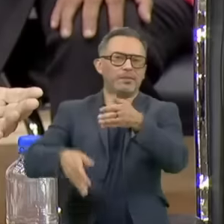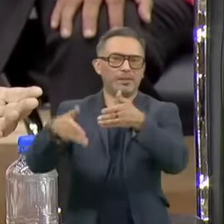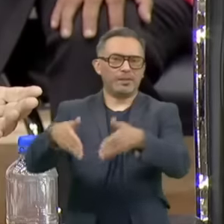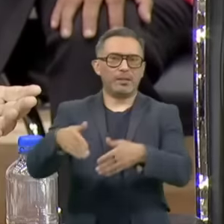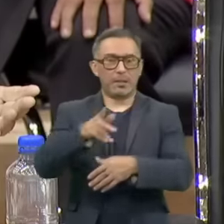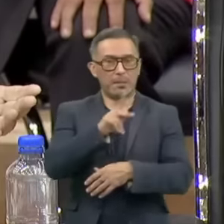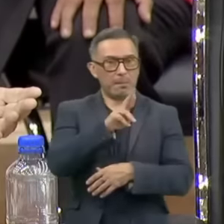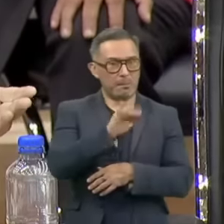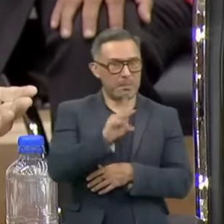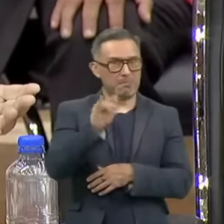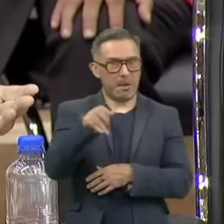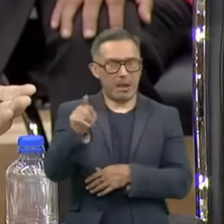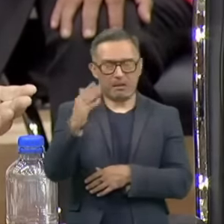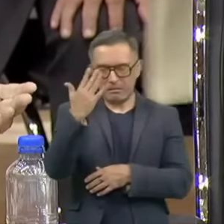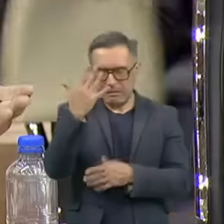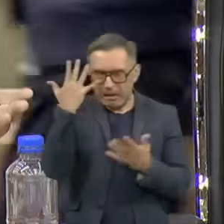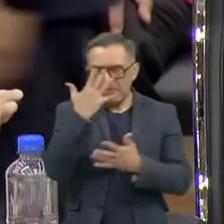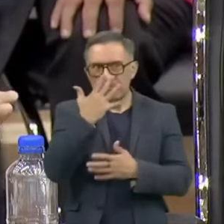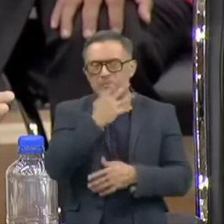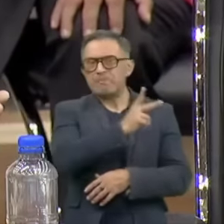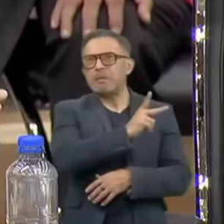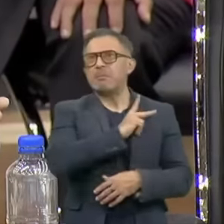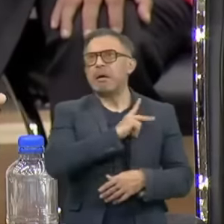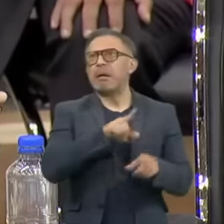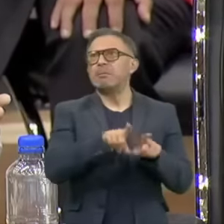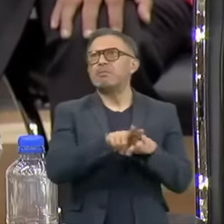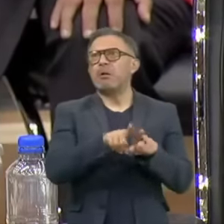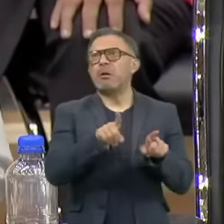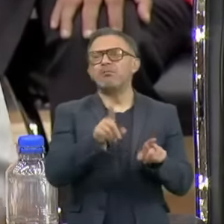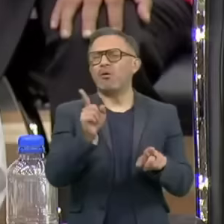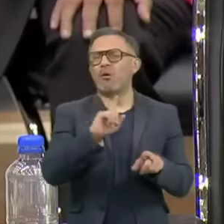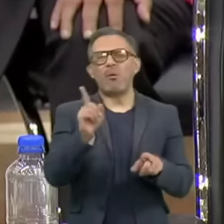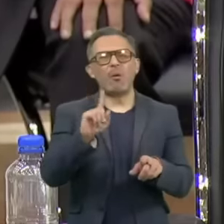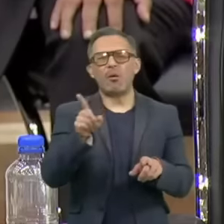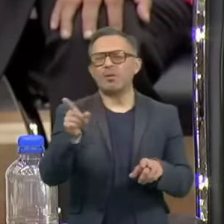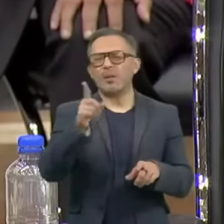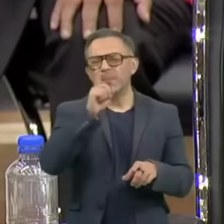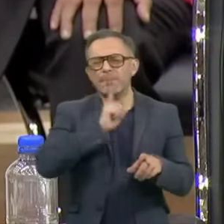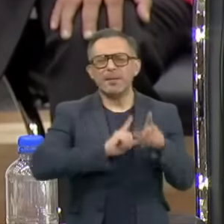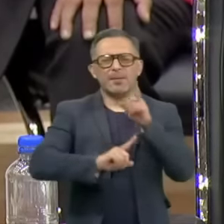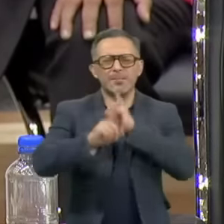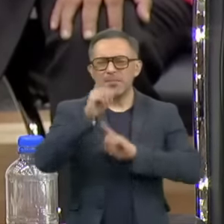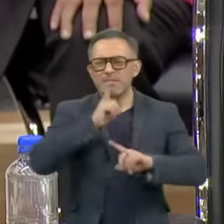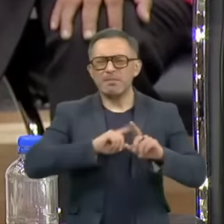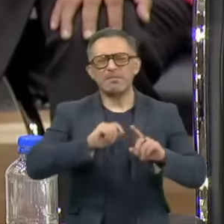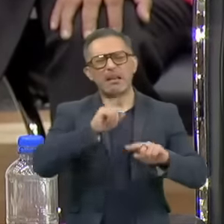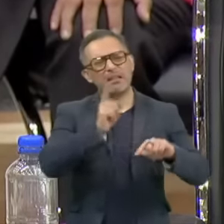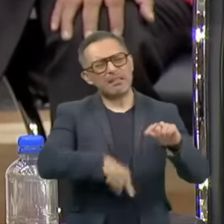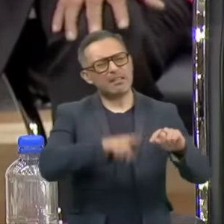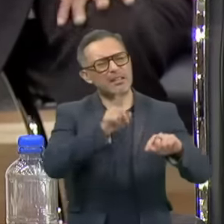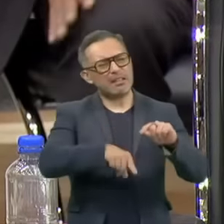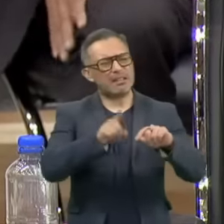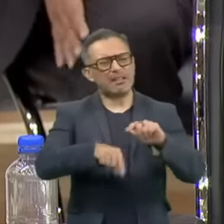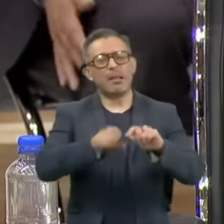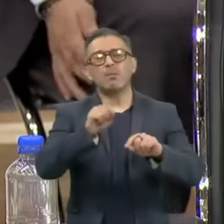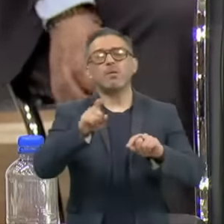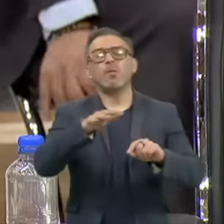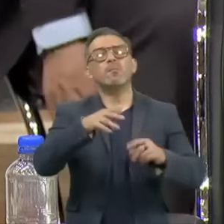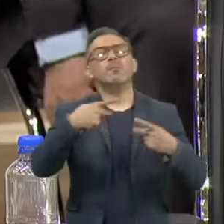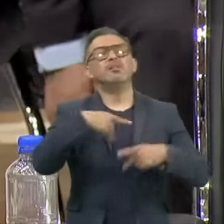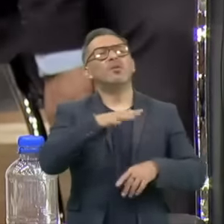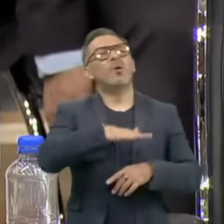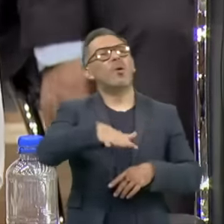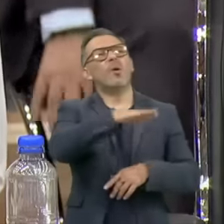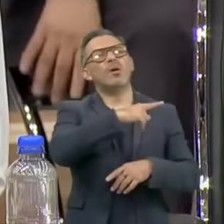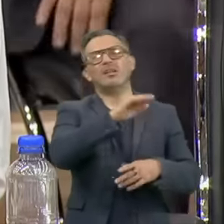PAN, no se ven en ese espejo, siguen mintiendo, denostando y sobre todo dándole la espalda a la población